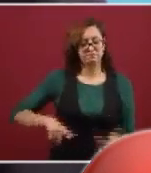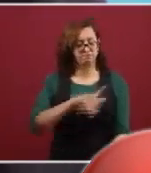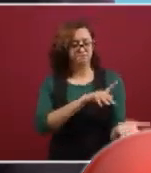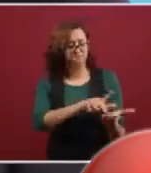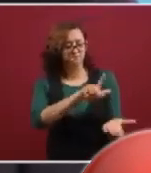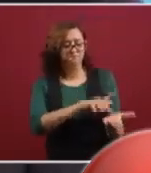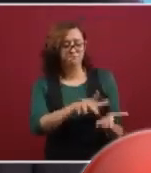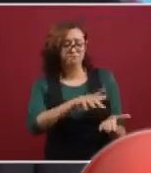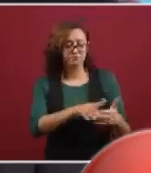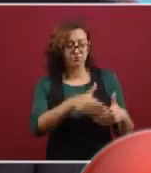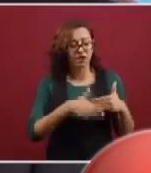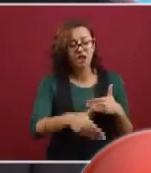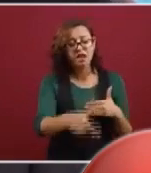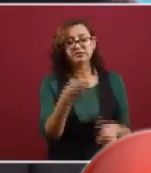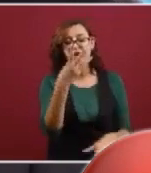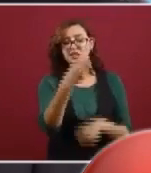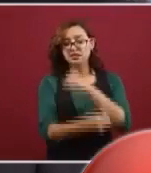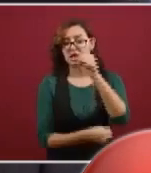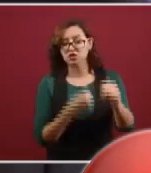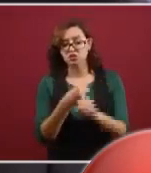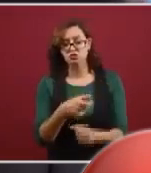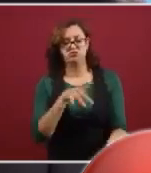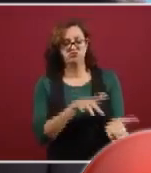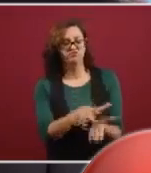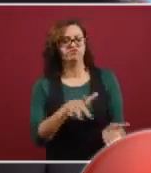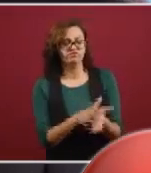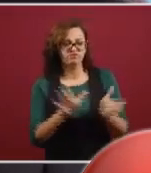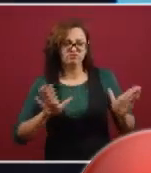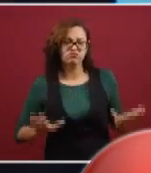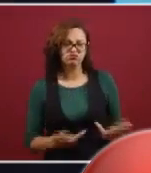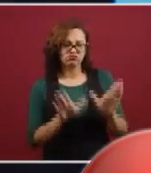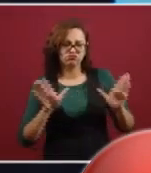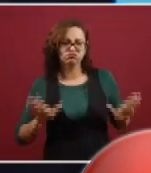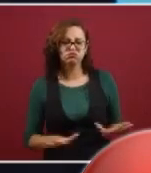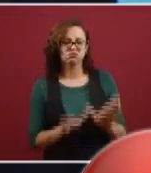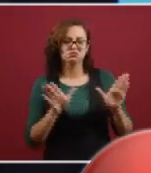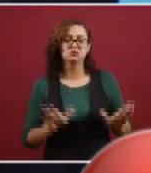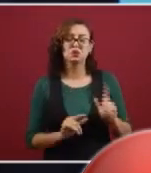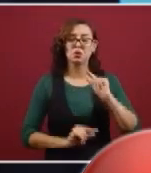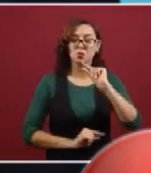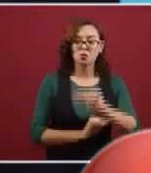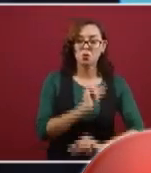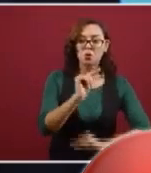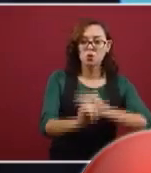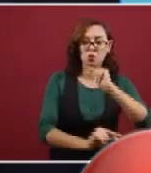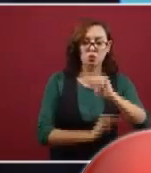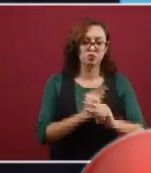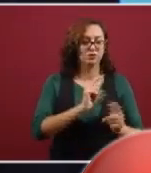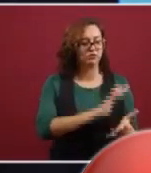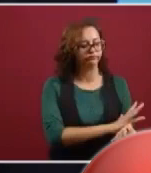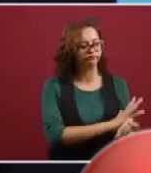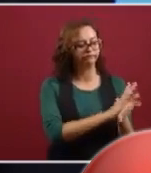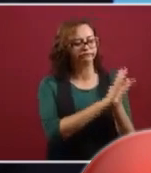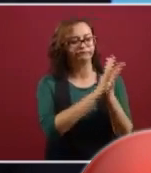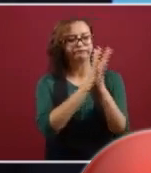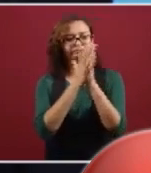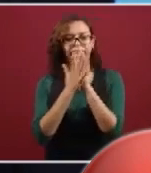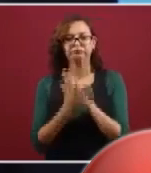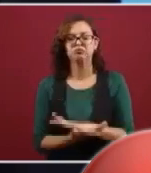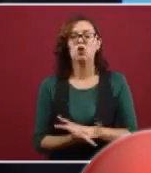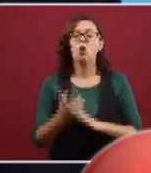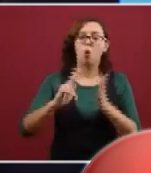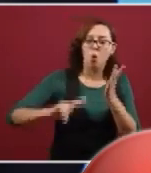primeros 3 años de la administración en lo que será una etapa de transición para recuperar la producción de